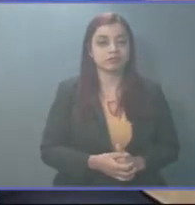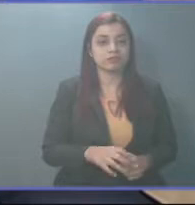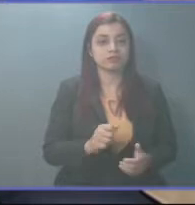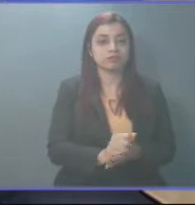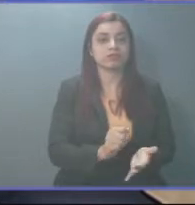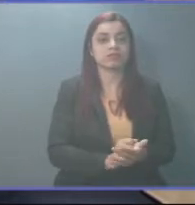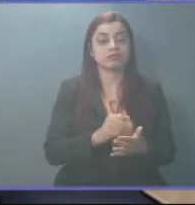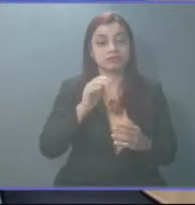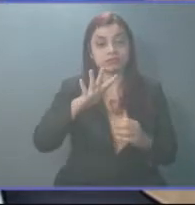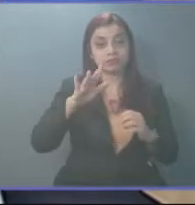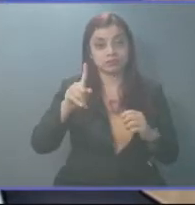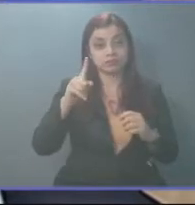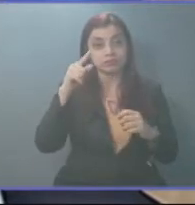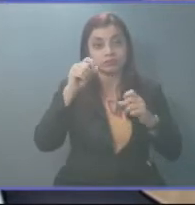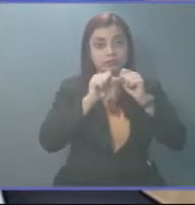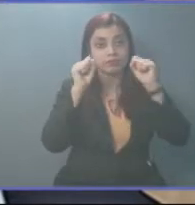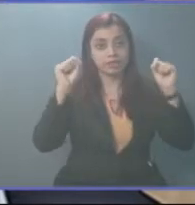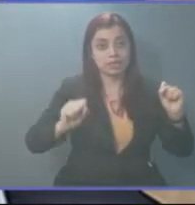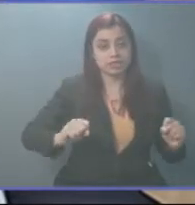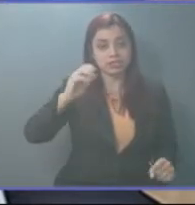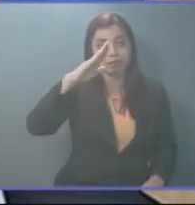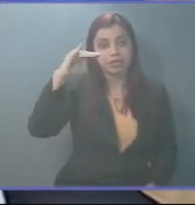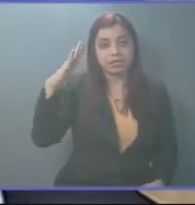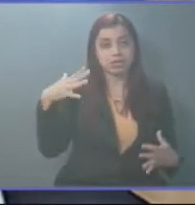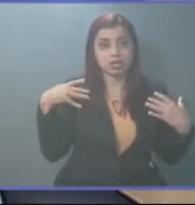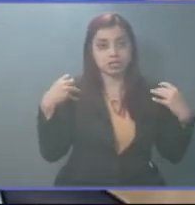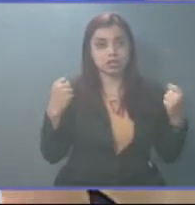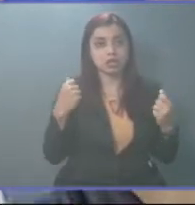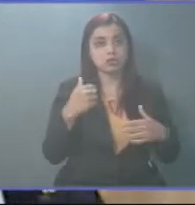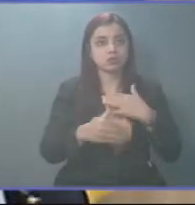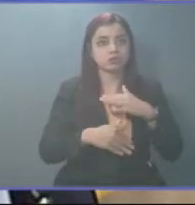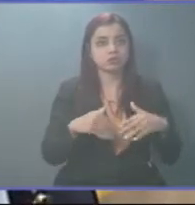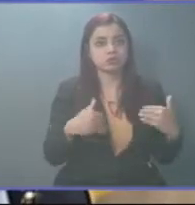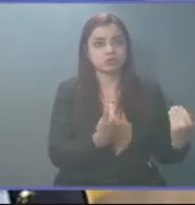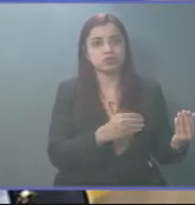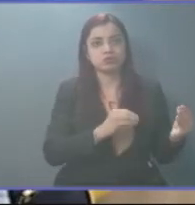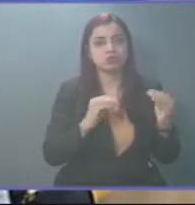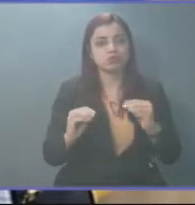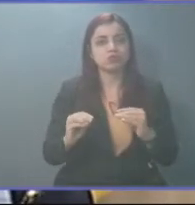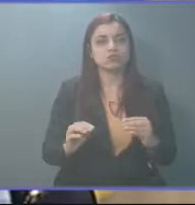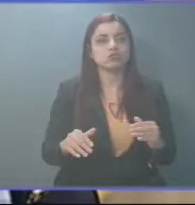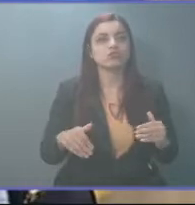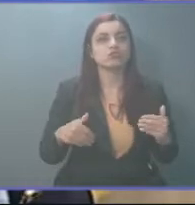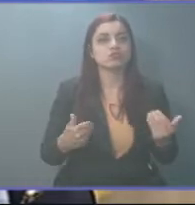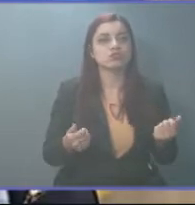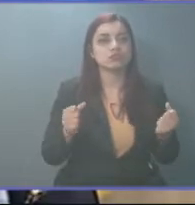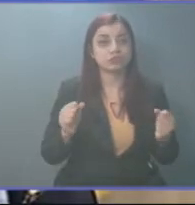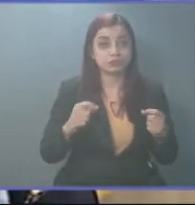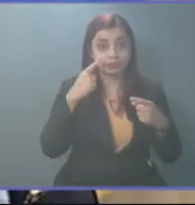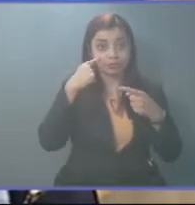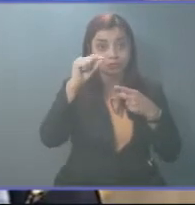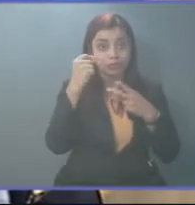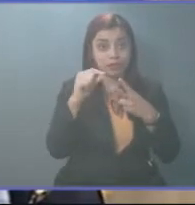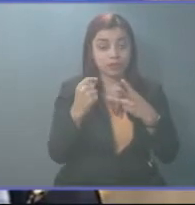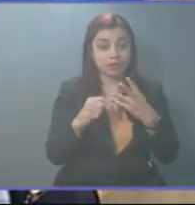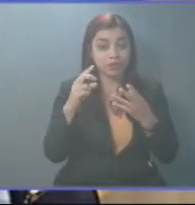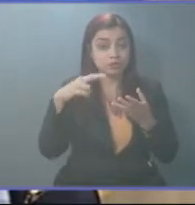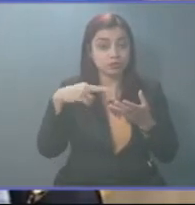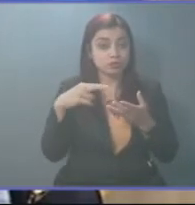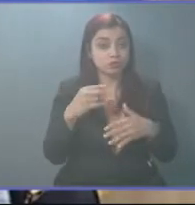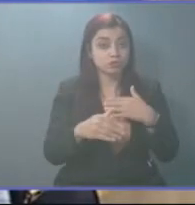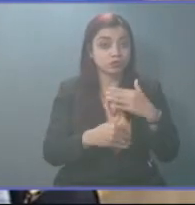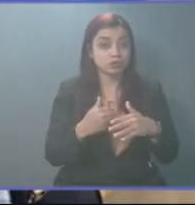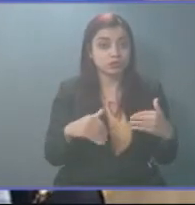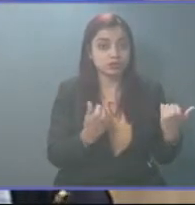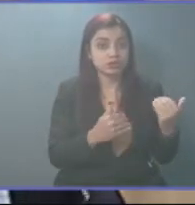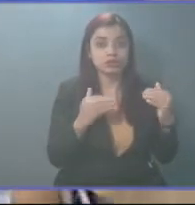Artículo 51. El Sistema Nacional Integrado de Salud implementará acciones encaminadas a la detección, evaluación e intervención temprana y oportuna,